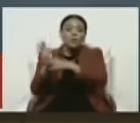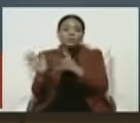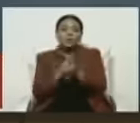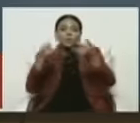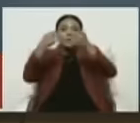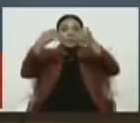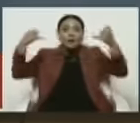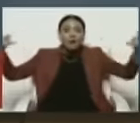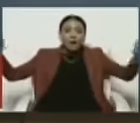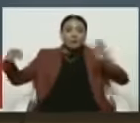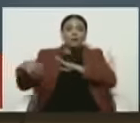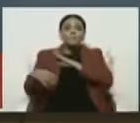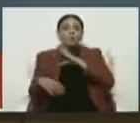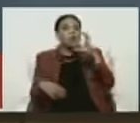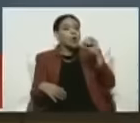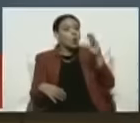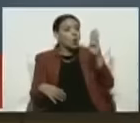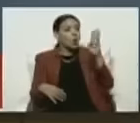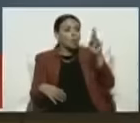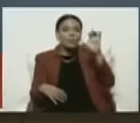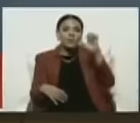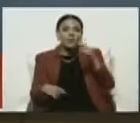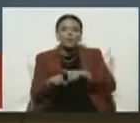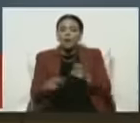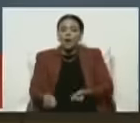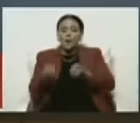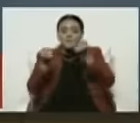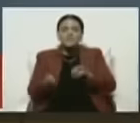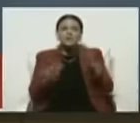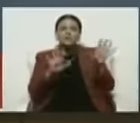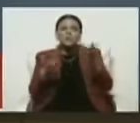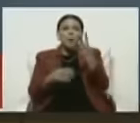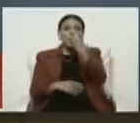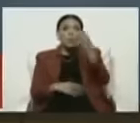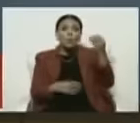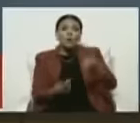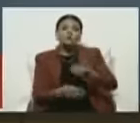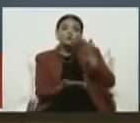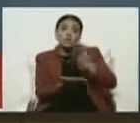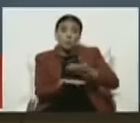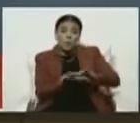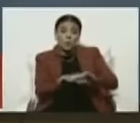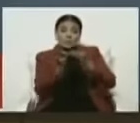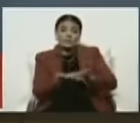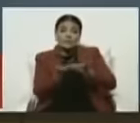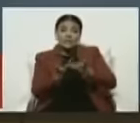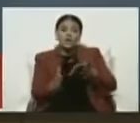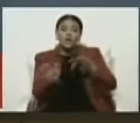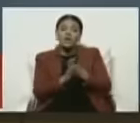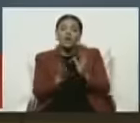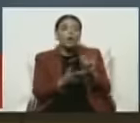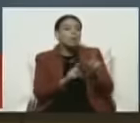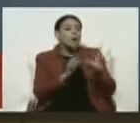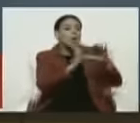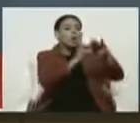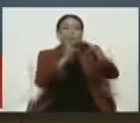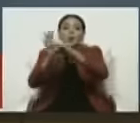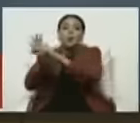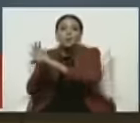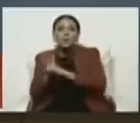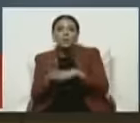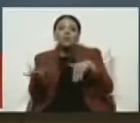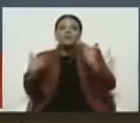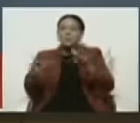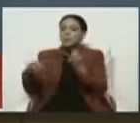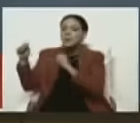de cobre con un peso aproximado de 400 kilogramos de la planta de generación termoeléctrica Planta Centro,